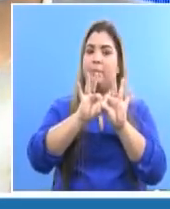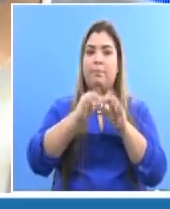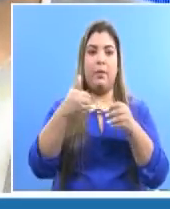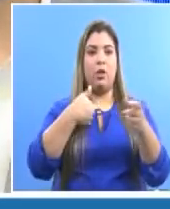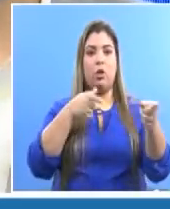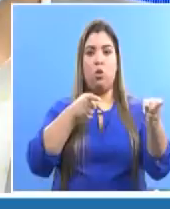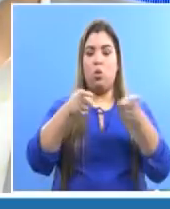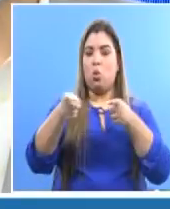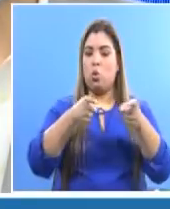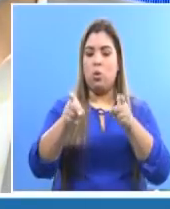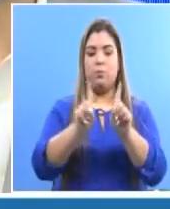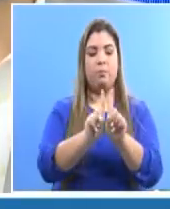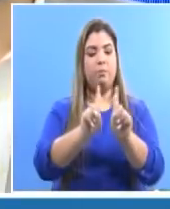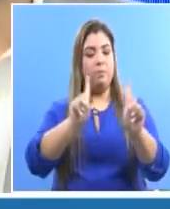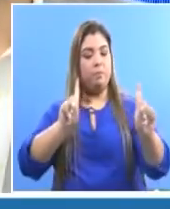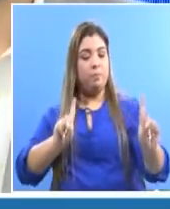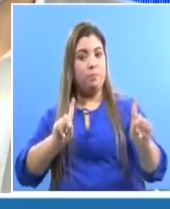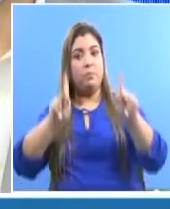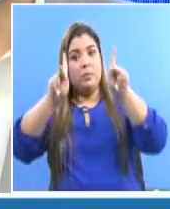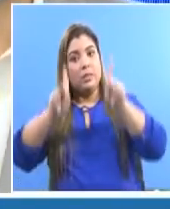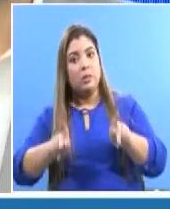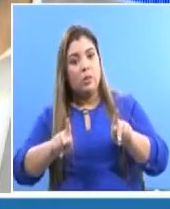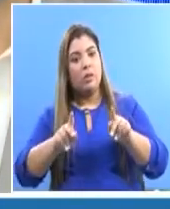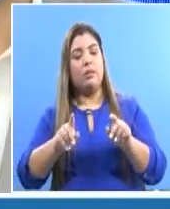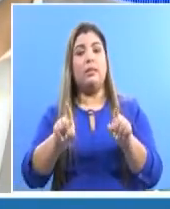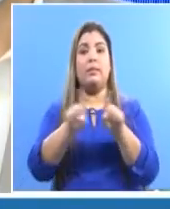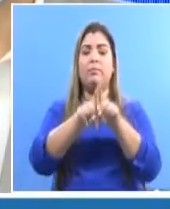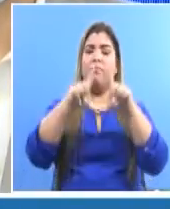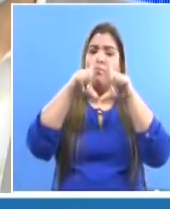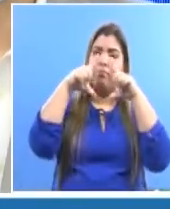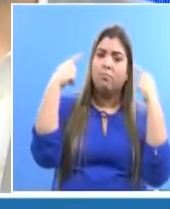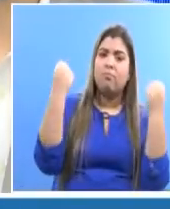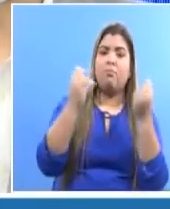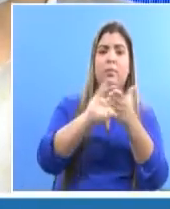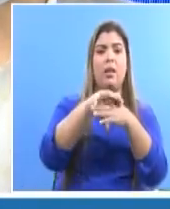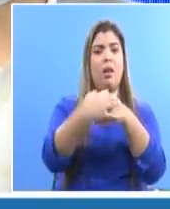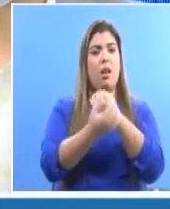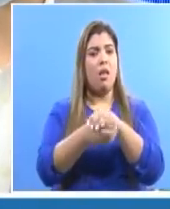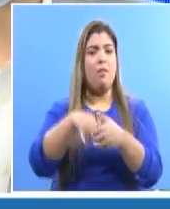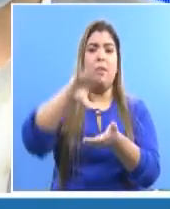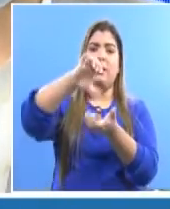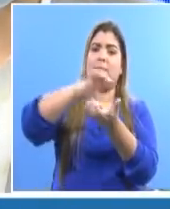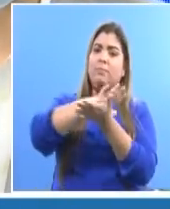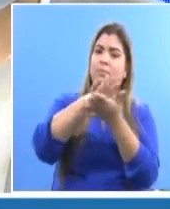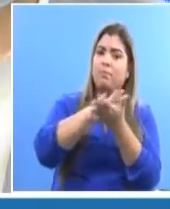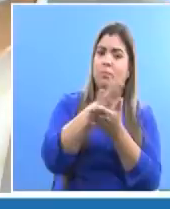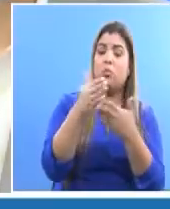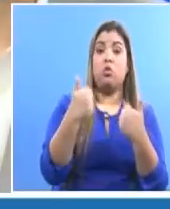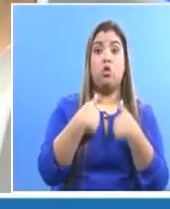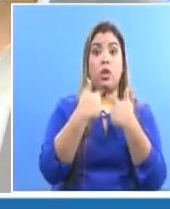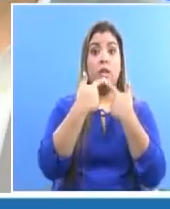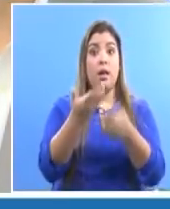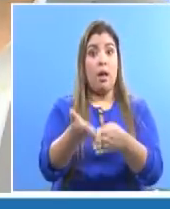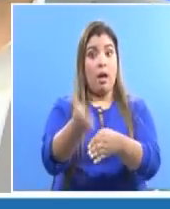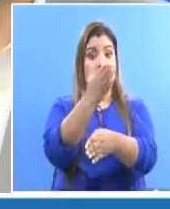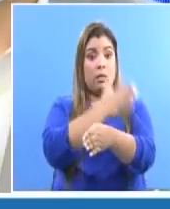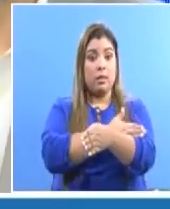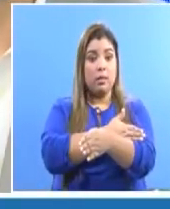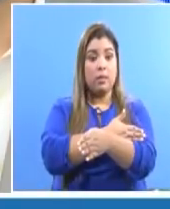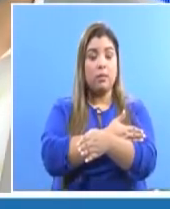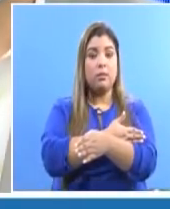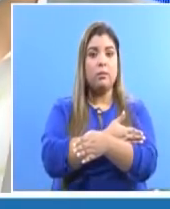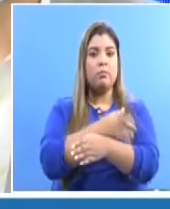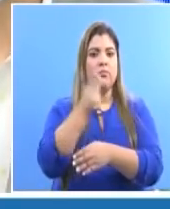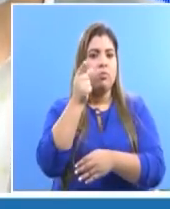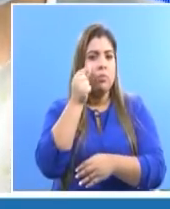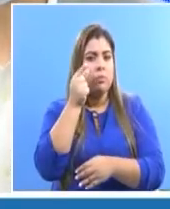medidas tanto de distanciamiento físico como de medidas de prevención. Y como les mencionaba anteriormente, ante la